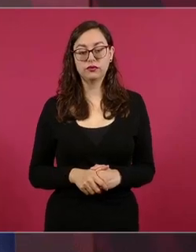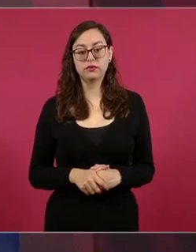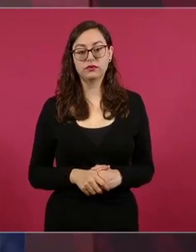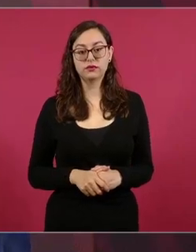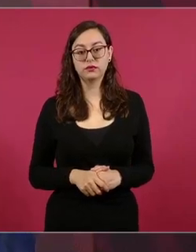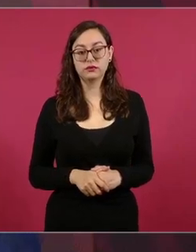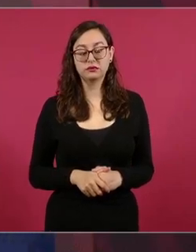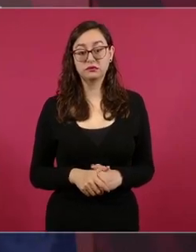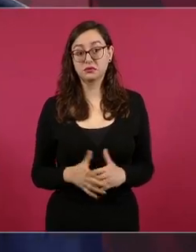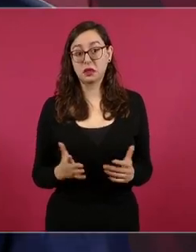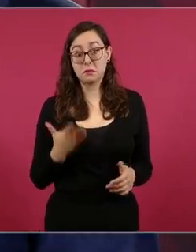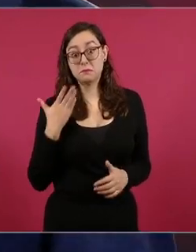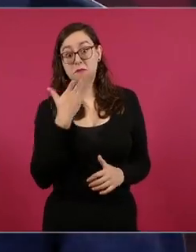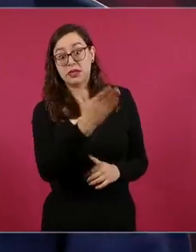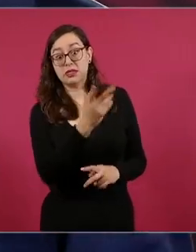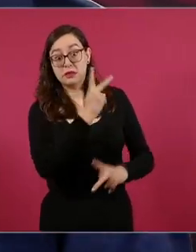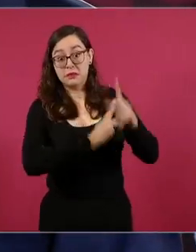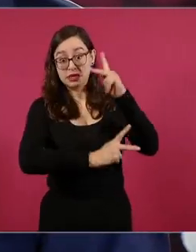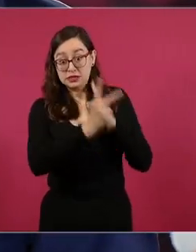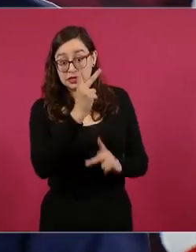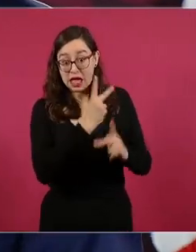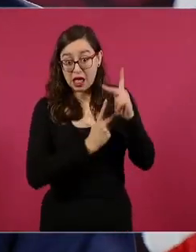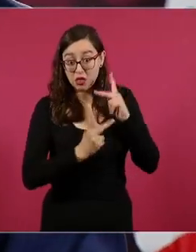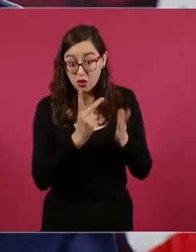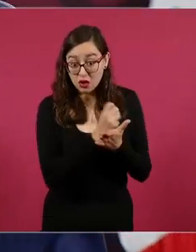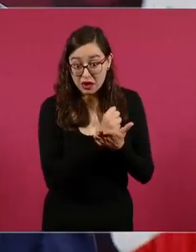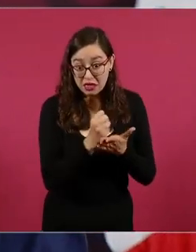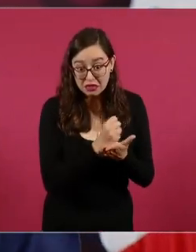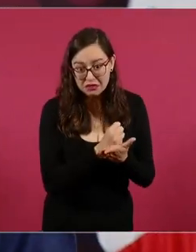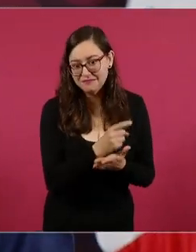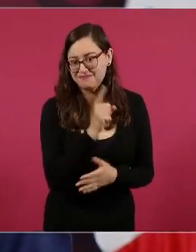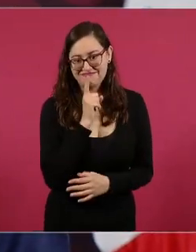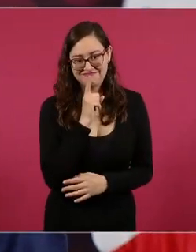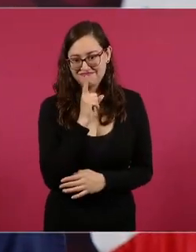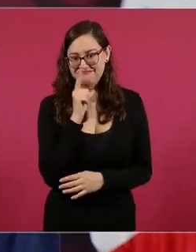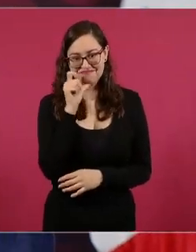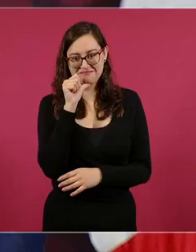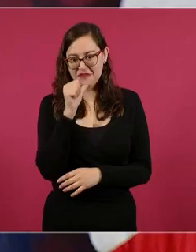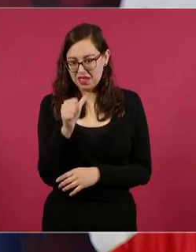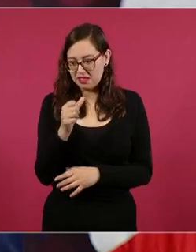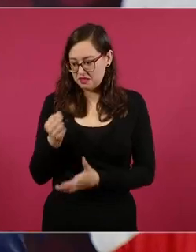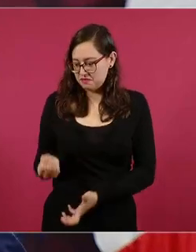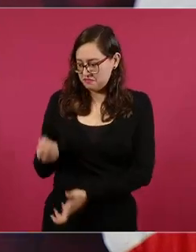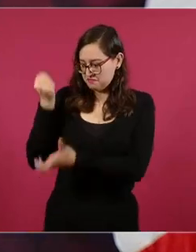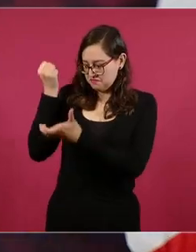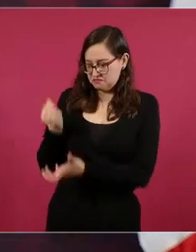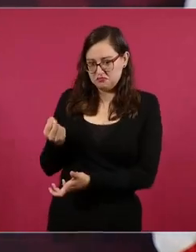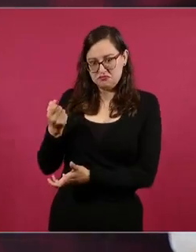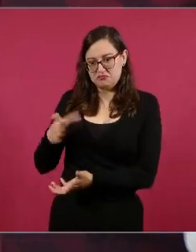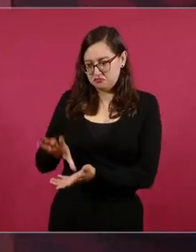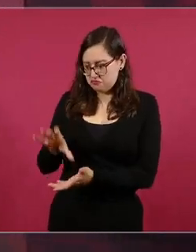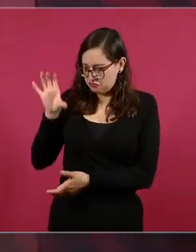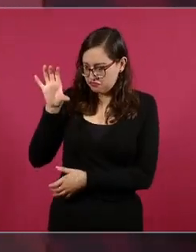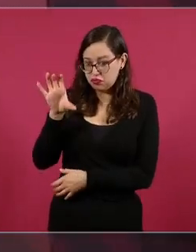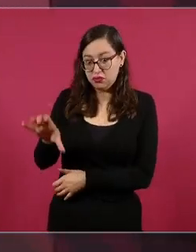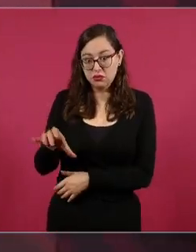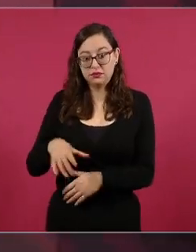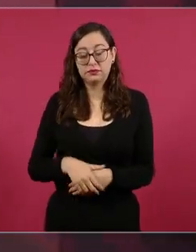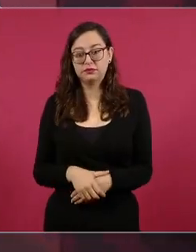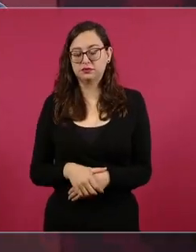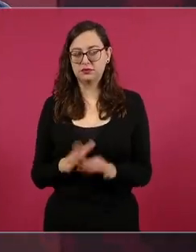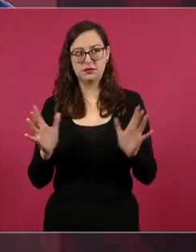Sin crédito del presupuesto. ¿De dónde salió el dinero? Es decir,